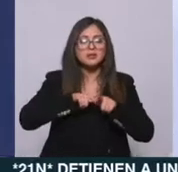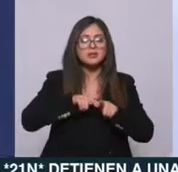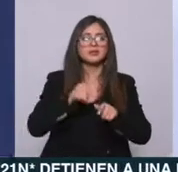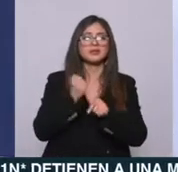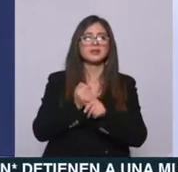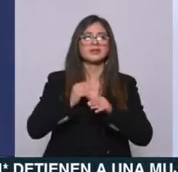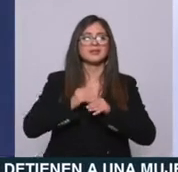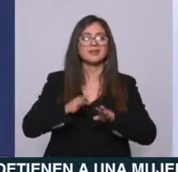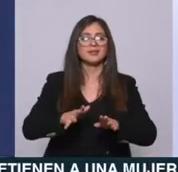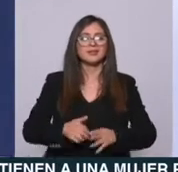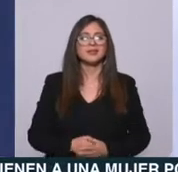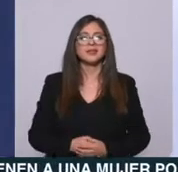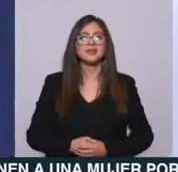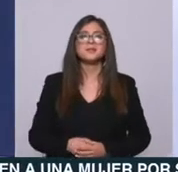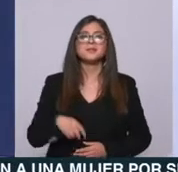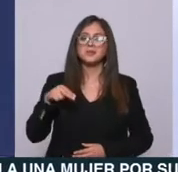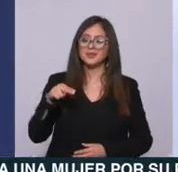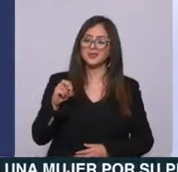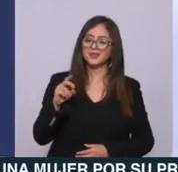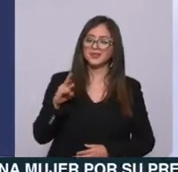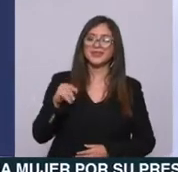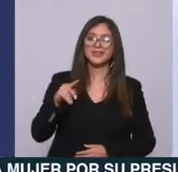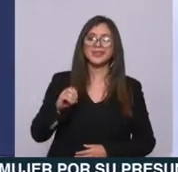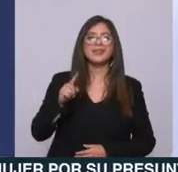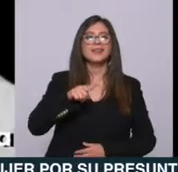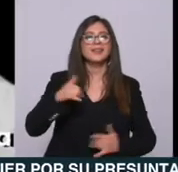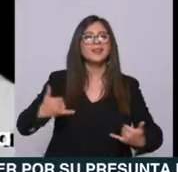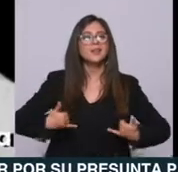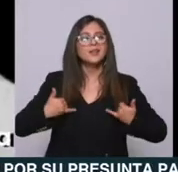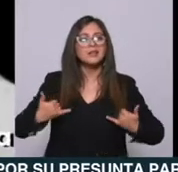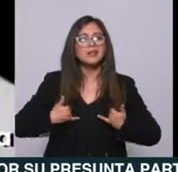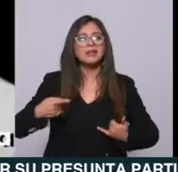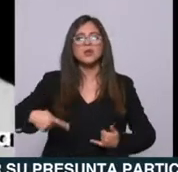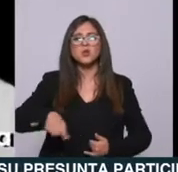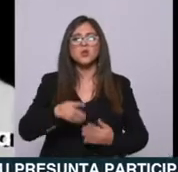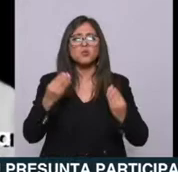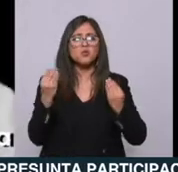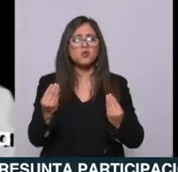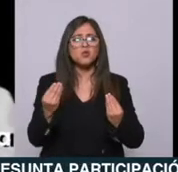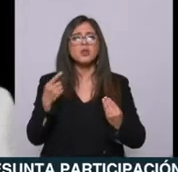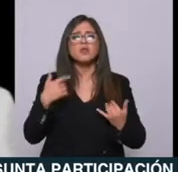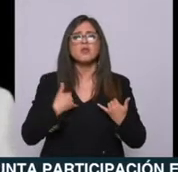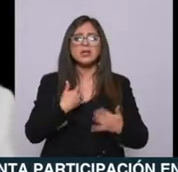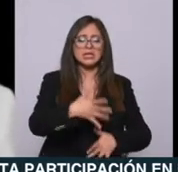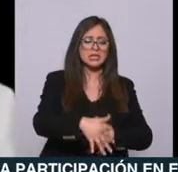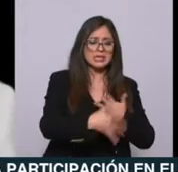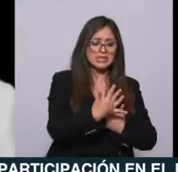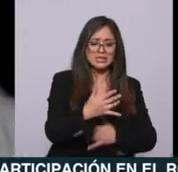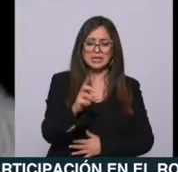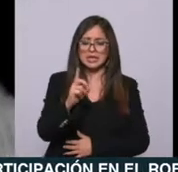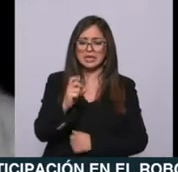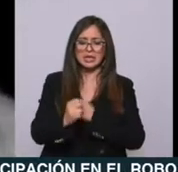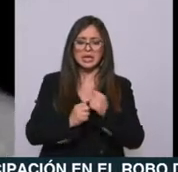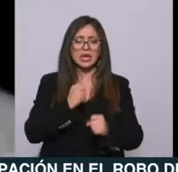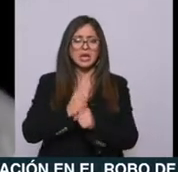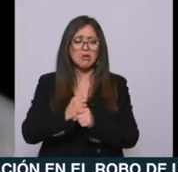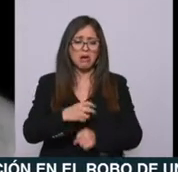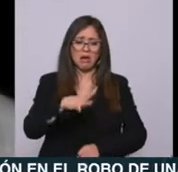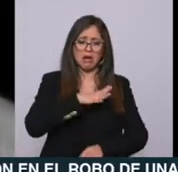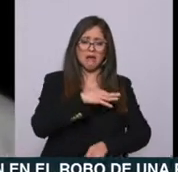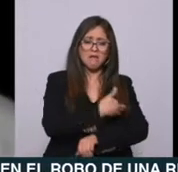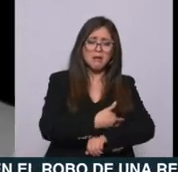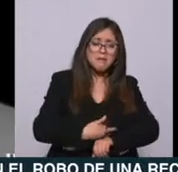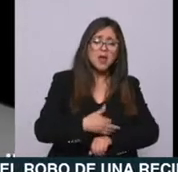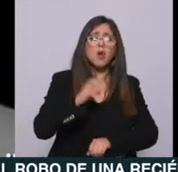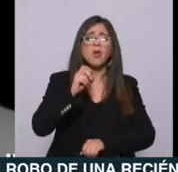El caso precisamente de Norberto Ronquillo, que inspiró a decenas de jóvenes de entre 15 y 30 años de edad, algunos con familiares o amigos de